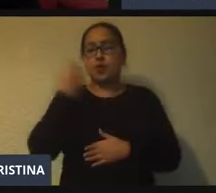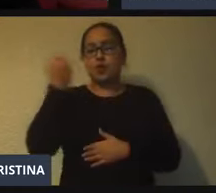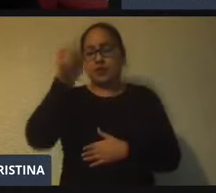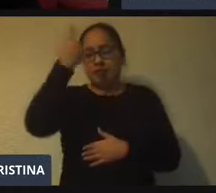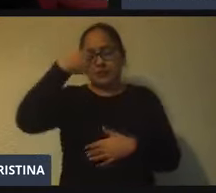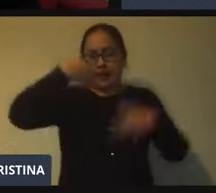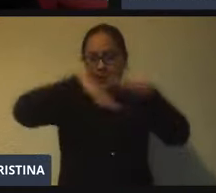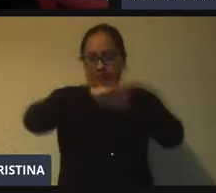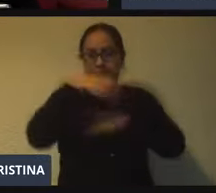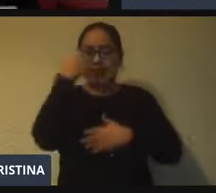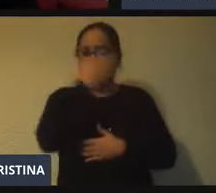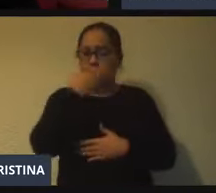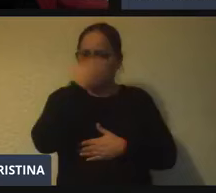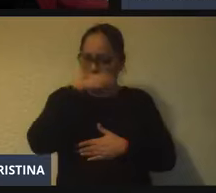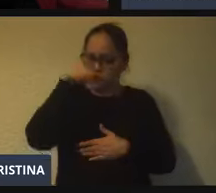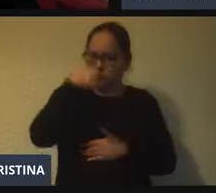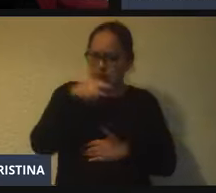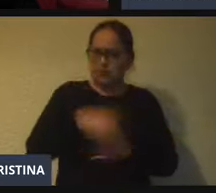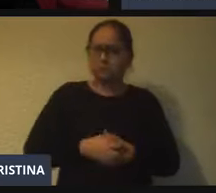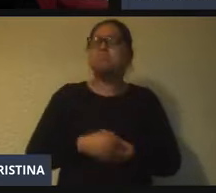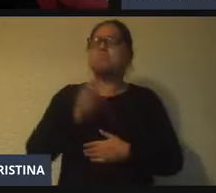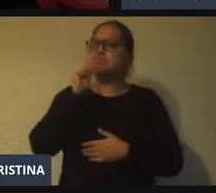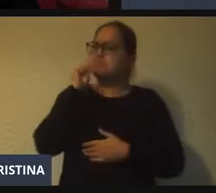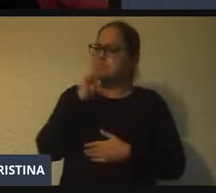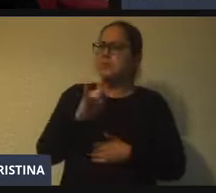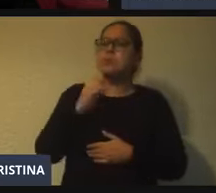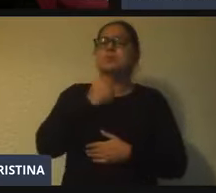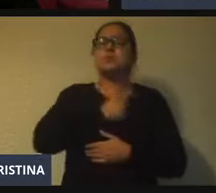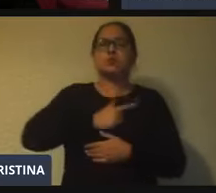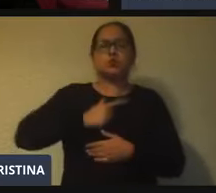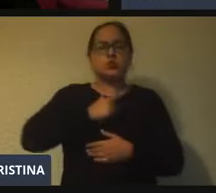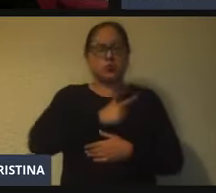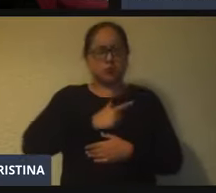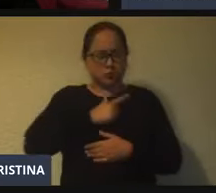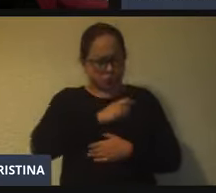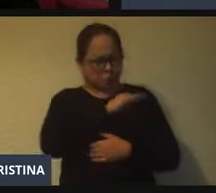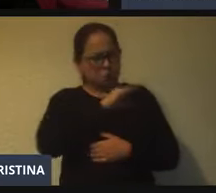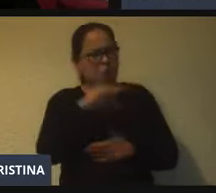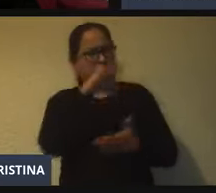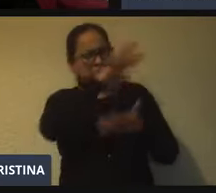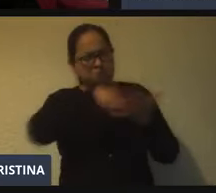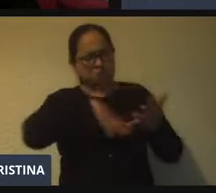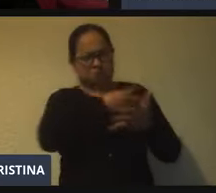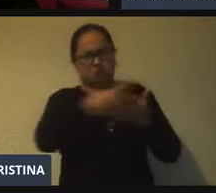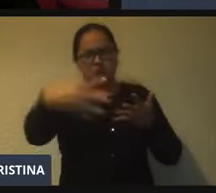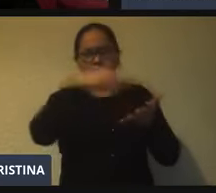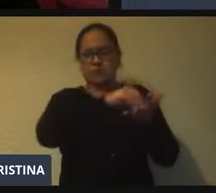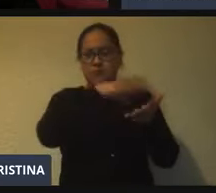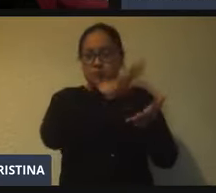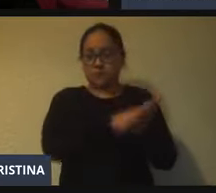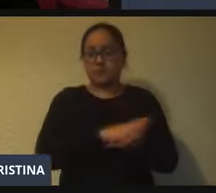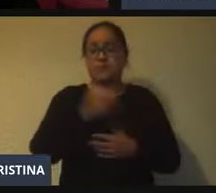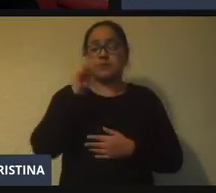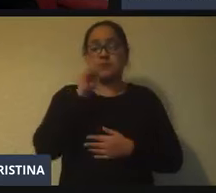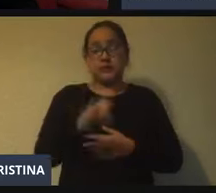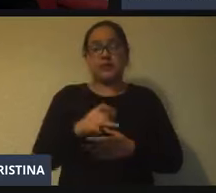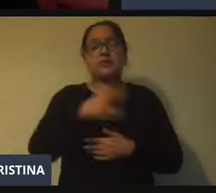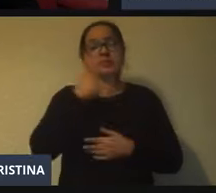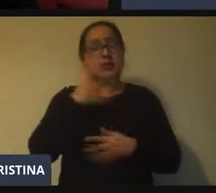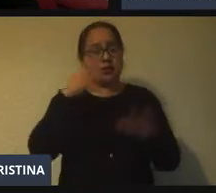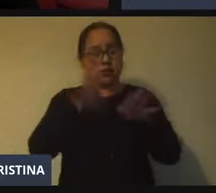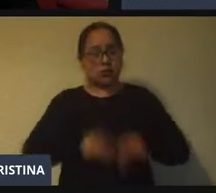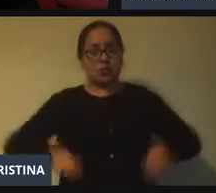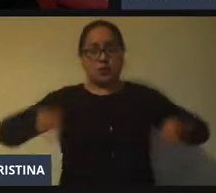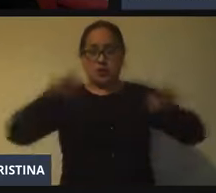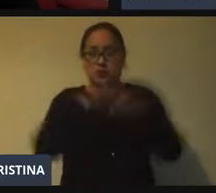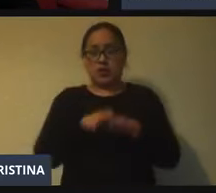escuelas? Sí, con mucho gusto. Las podemos programar. Creo que es importante. Sí, lo hemos